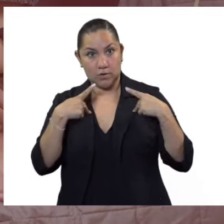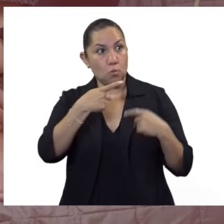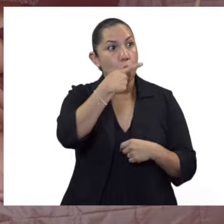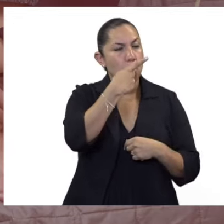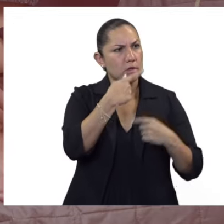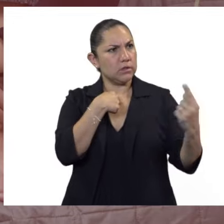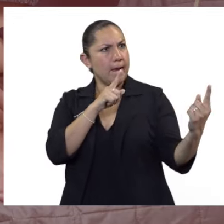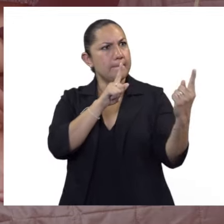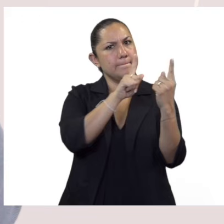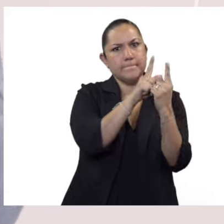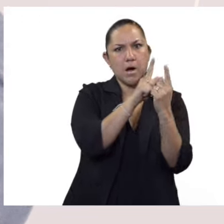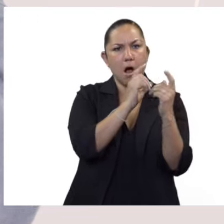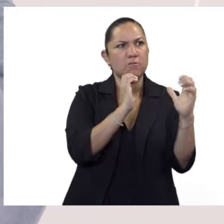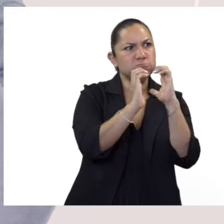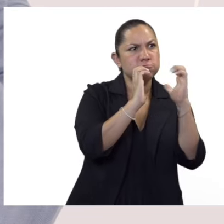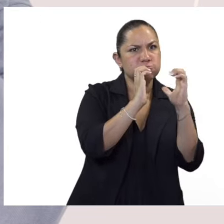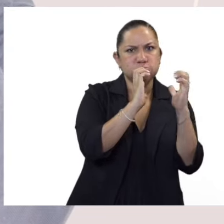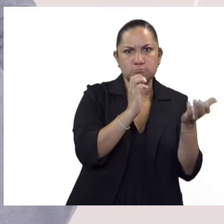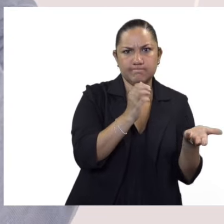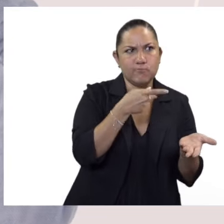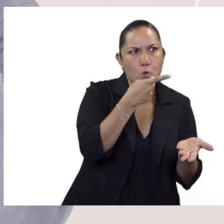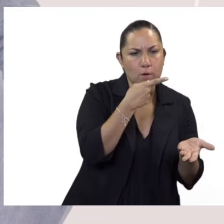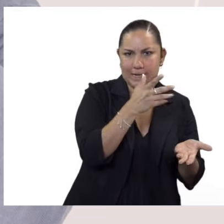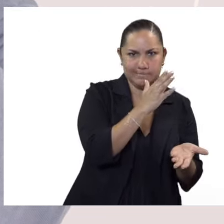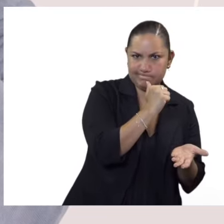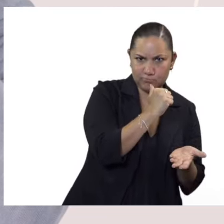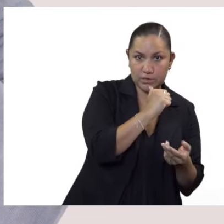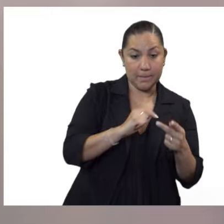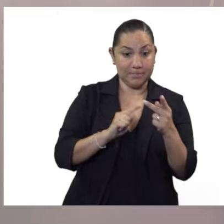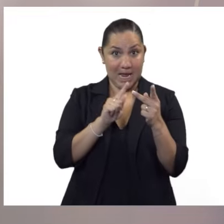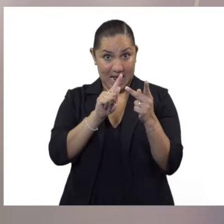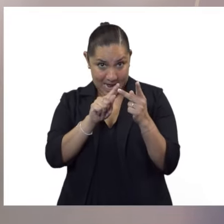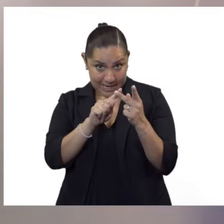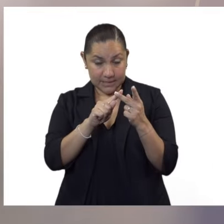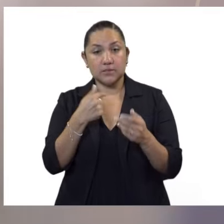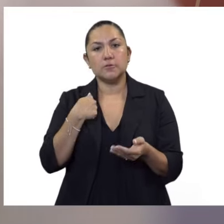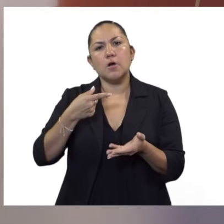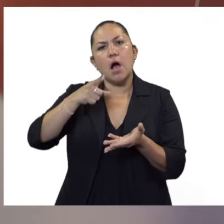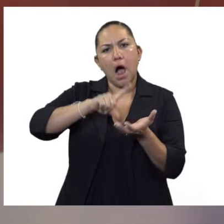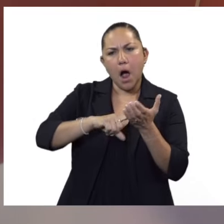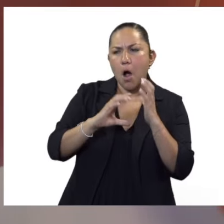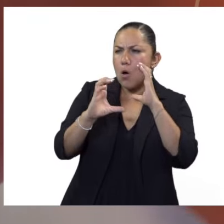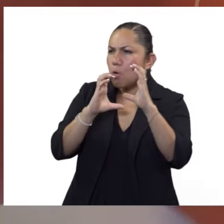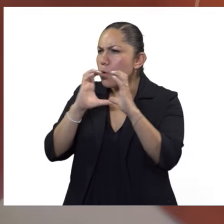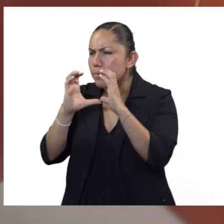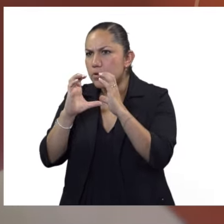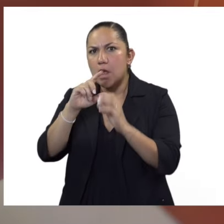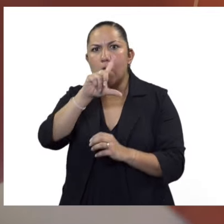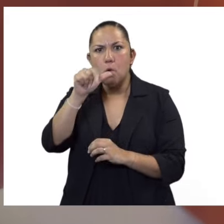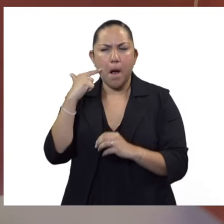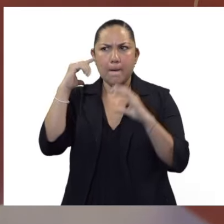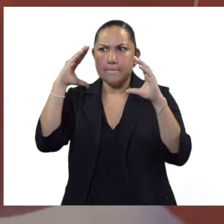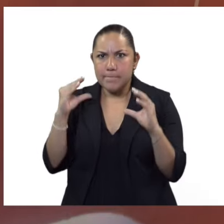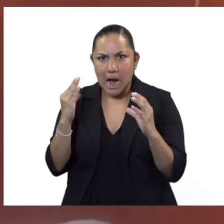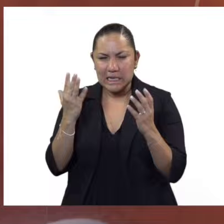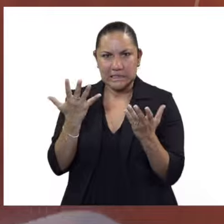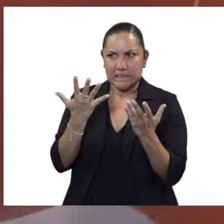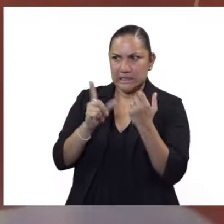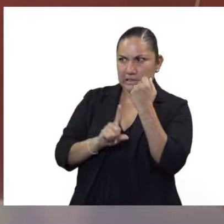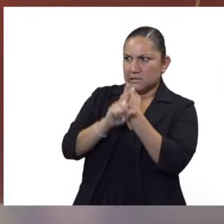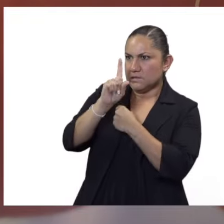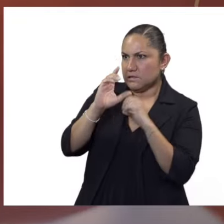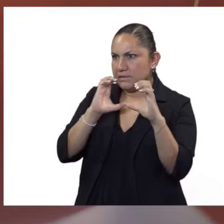personas oyentes mientras que en la segunda la pérdida auditiva afecta la comunicación